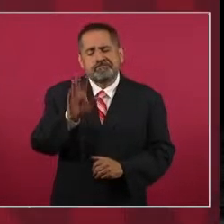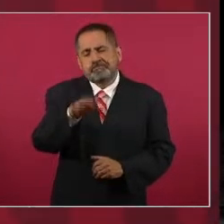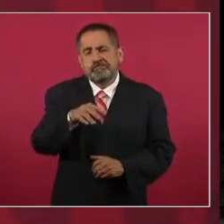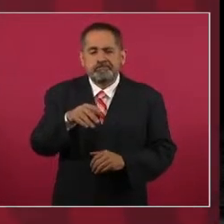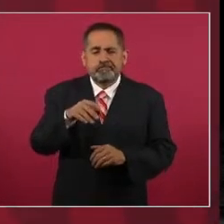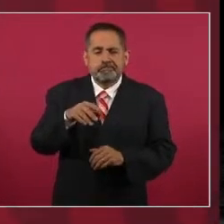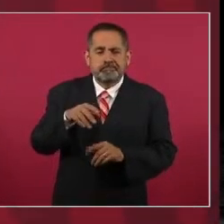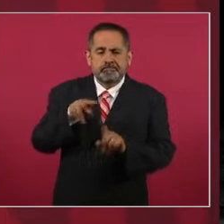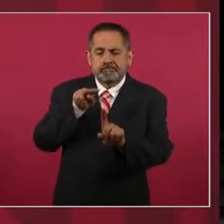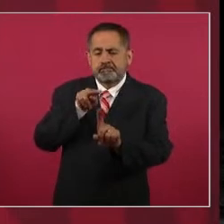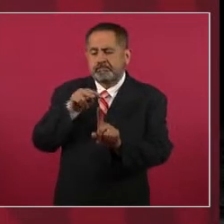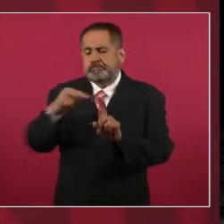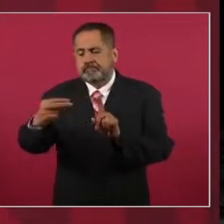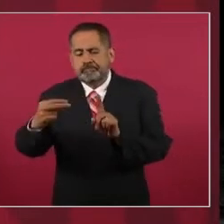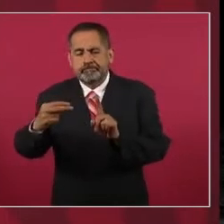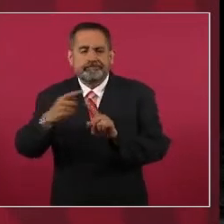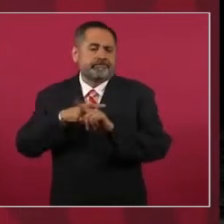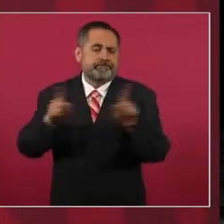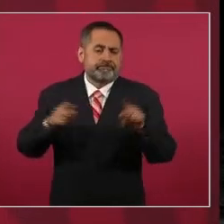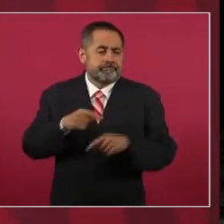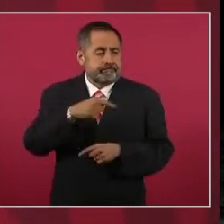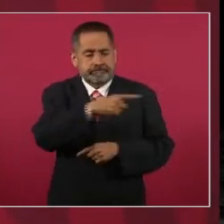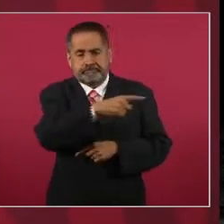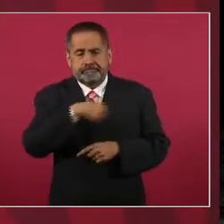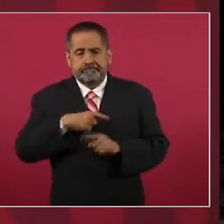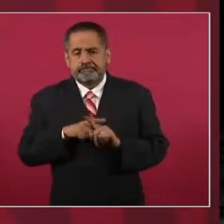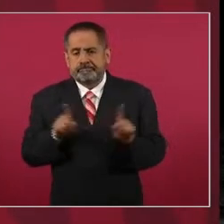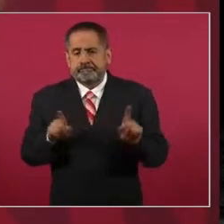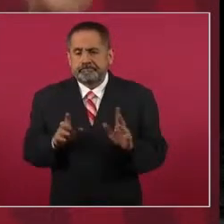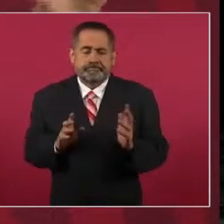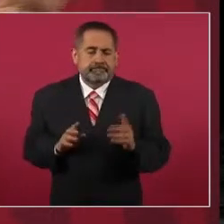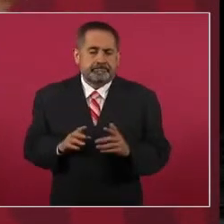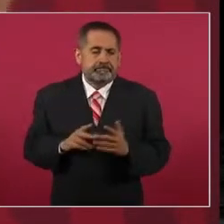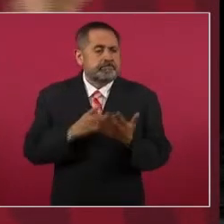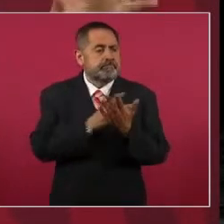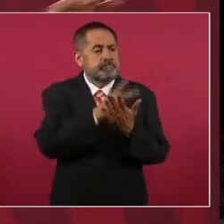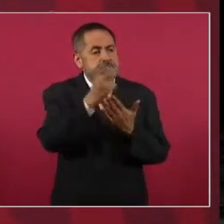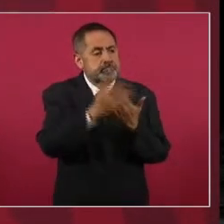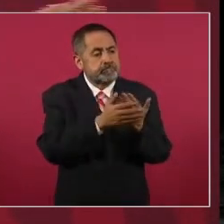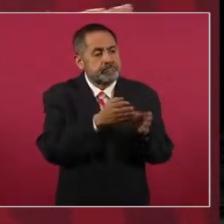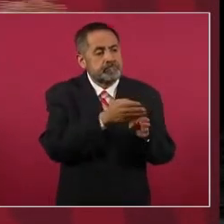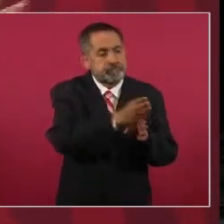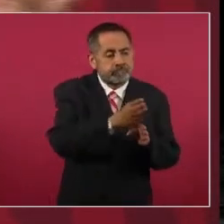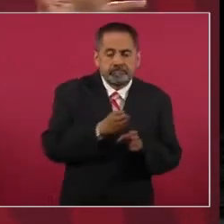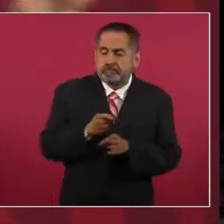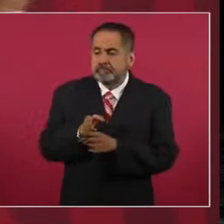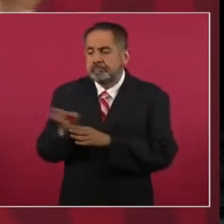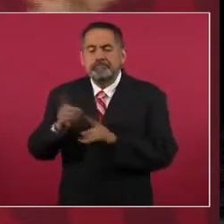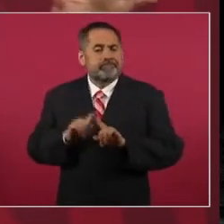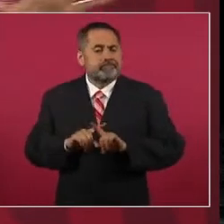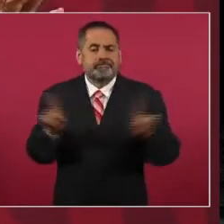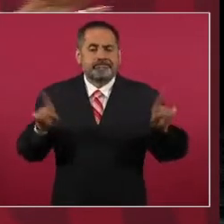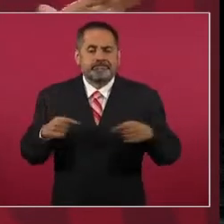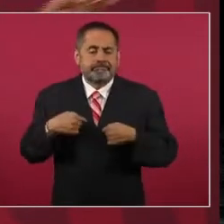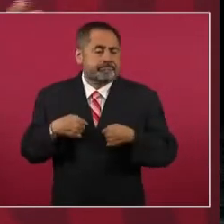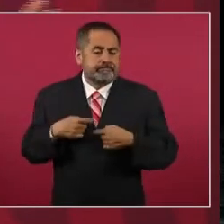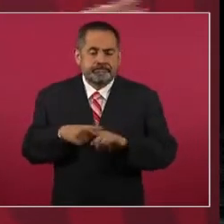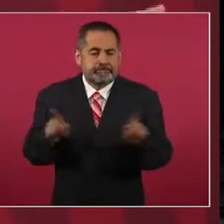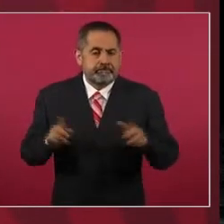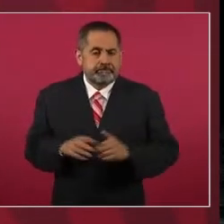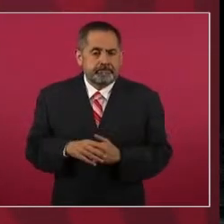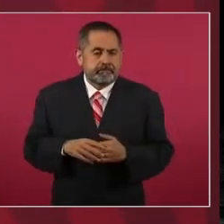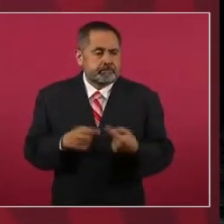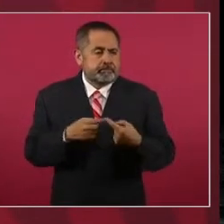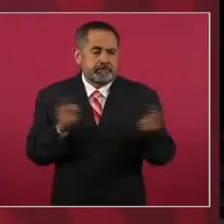porque somos distintos son dos proyectos distintos y